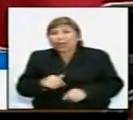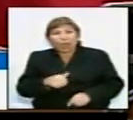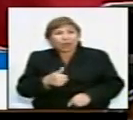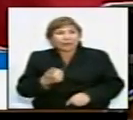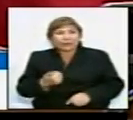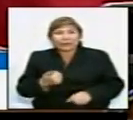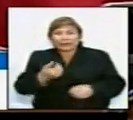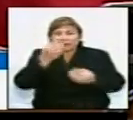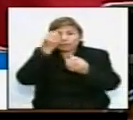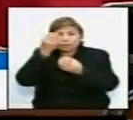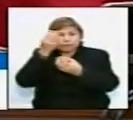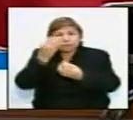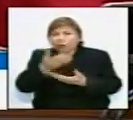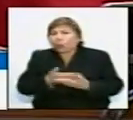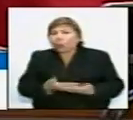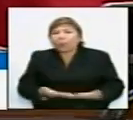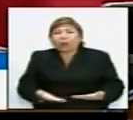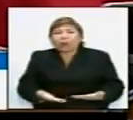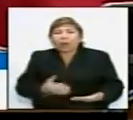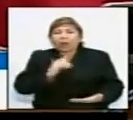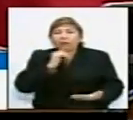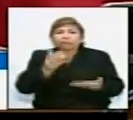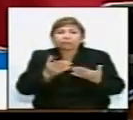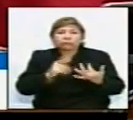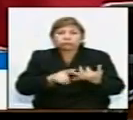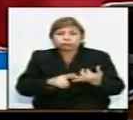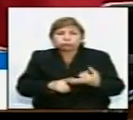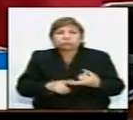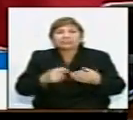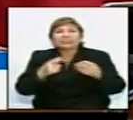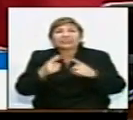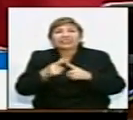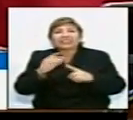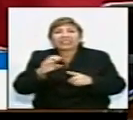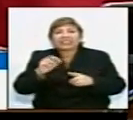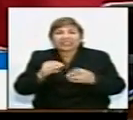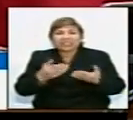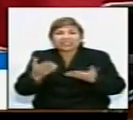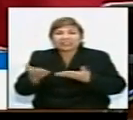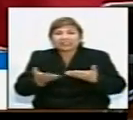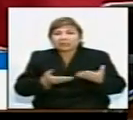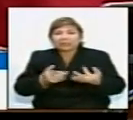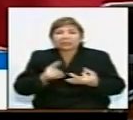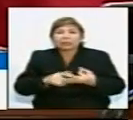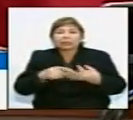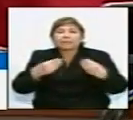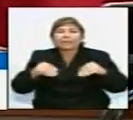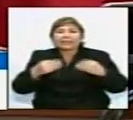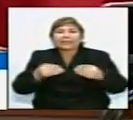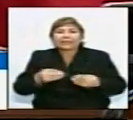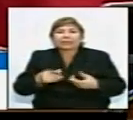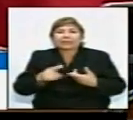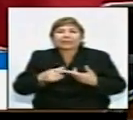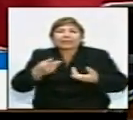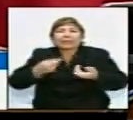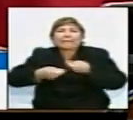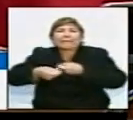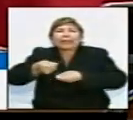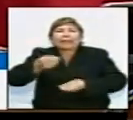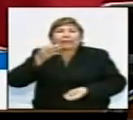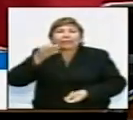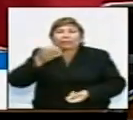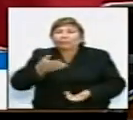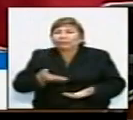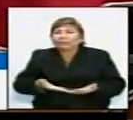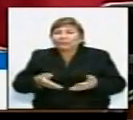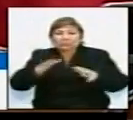de información, servicios de asistencia técnica, servicios de mercado, de prospectiva, casi